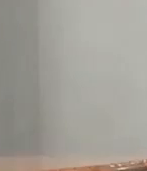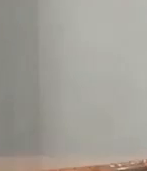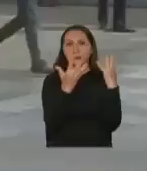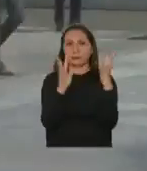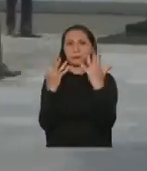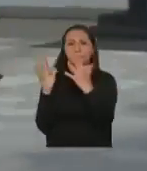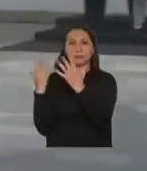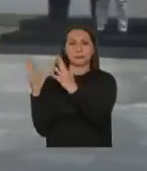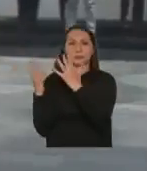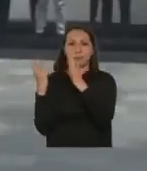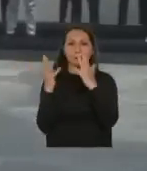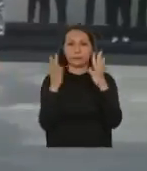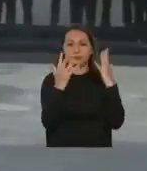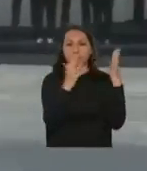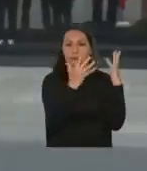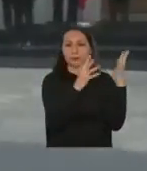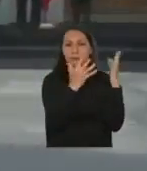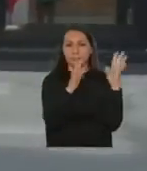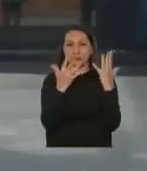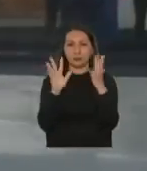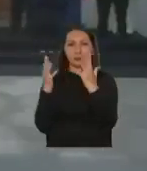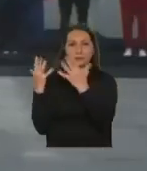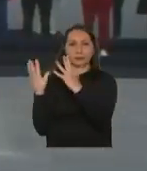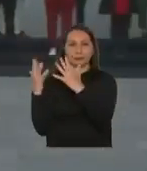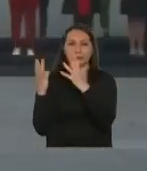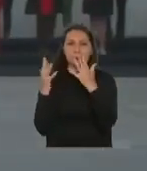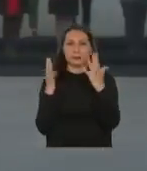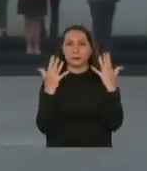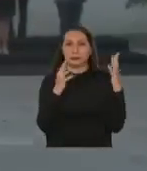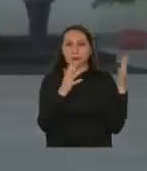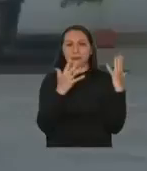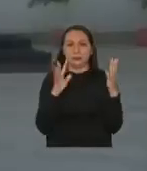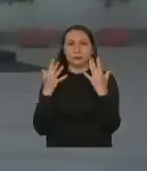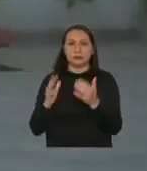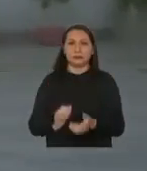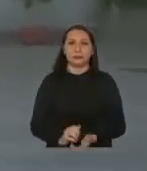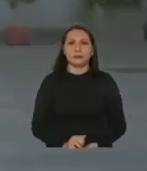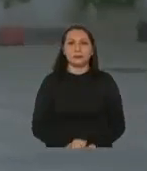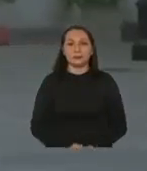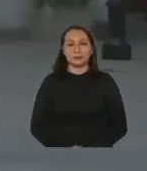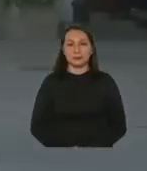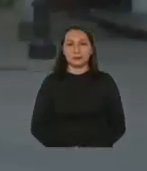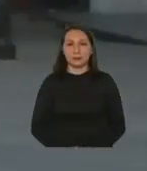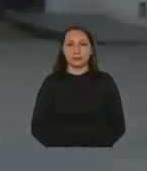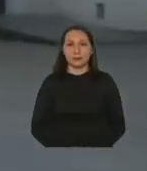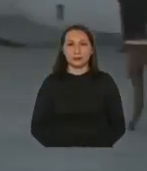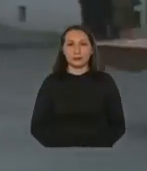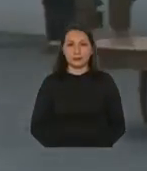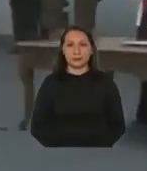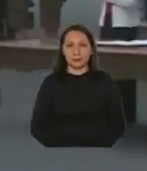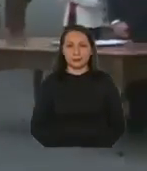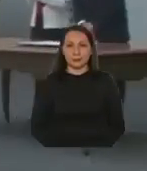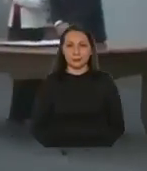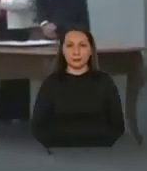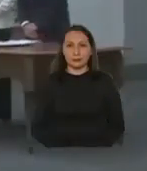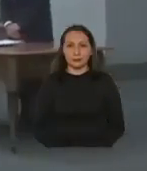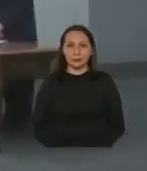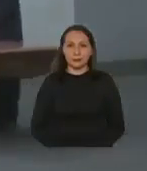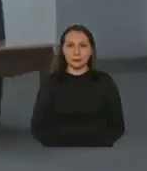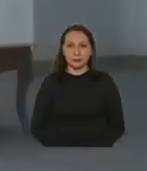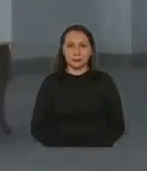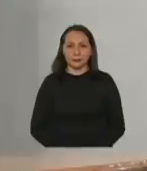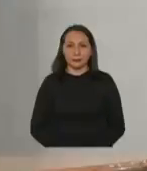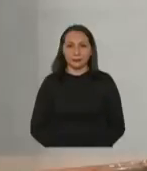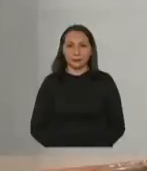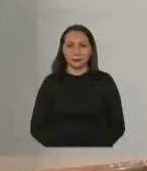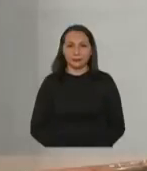indirecto. Sí. En el Ministerio Sectorial, como en Desarrollo Social, se da una dinámica donde tú ves más concretamente los cambios con los que puedes ayudar. Claro. Entonces,